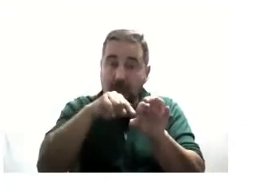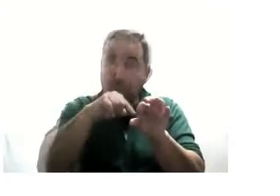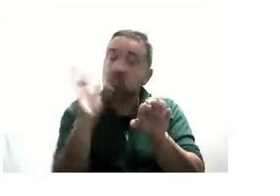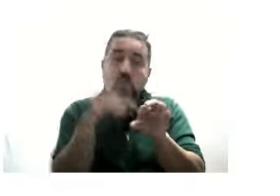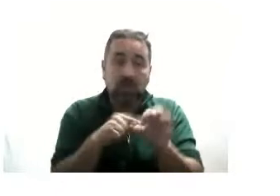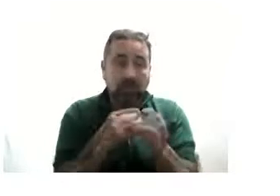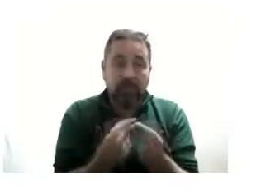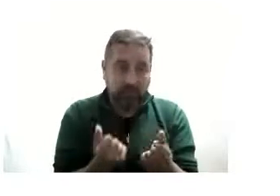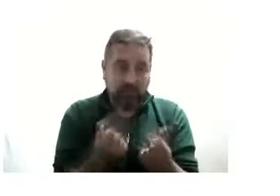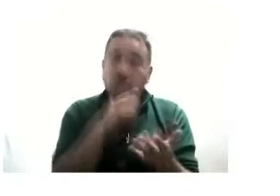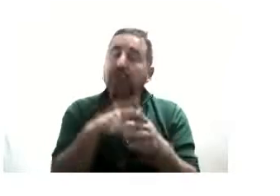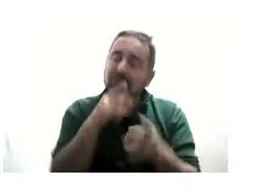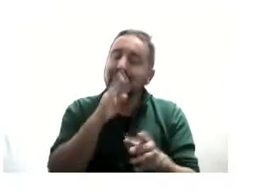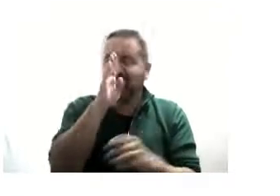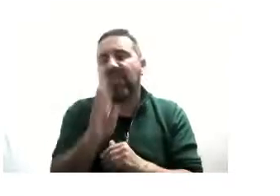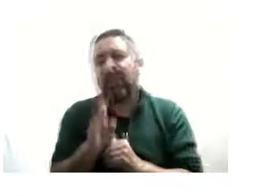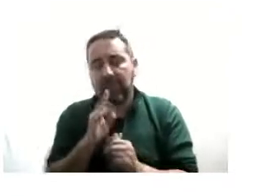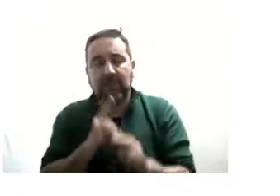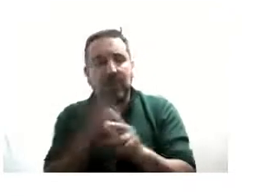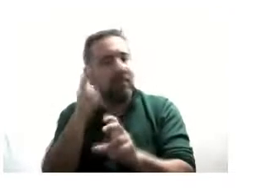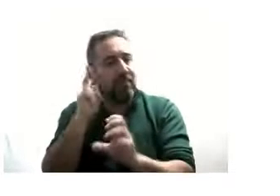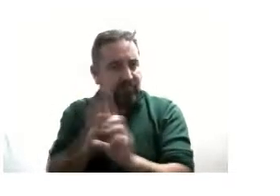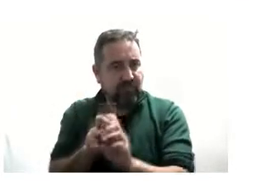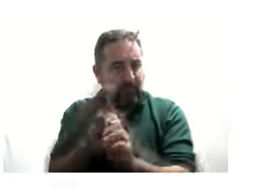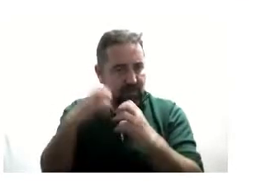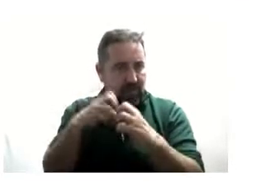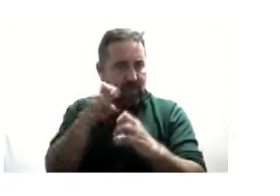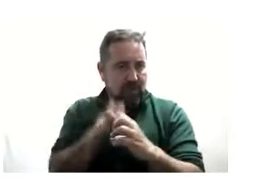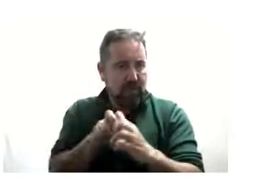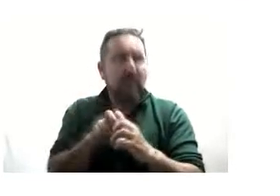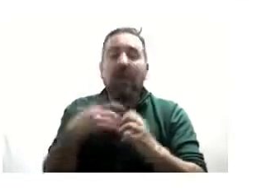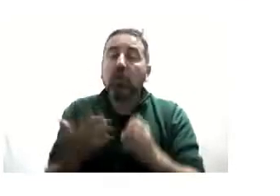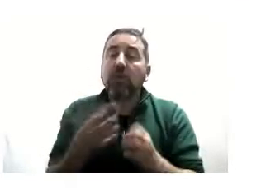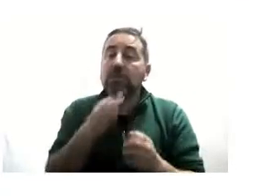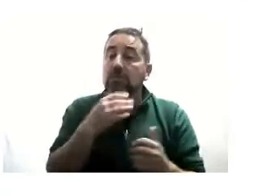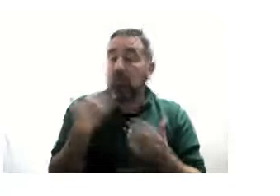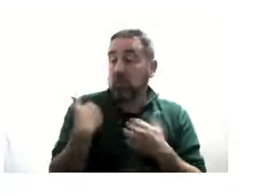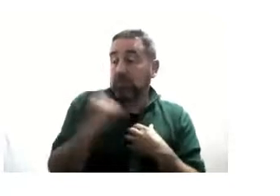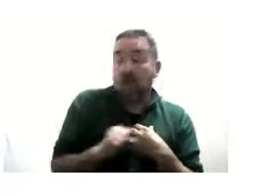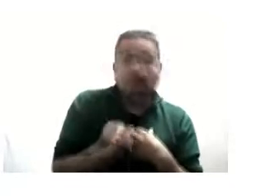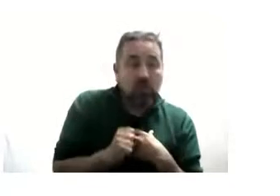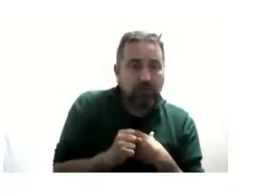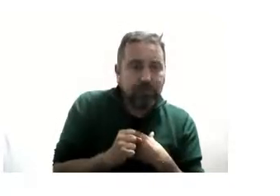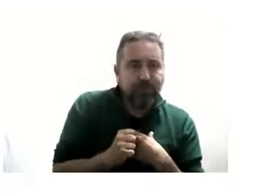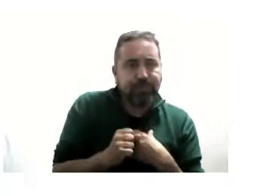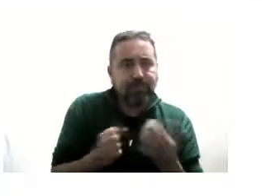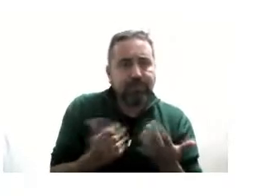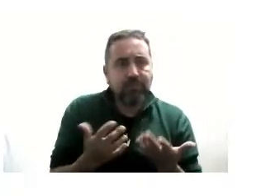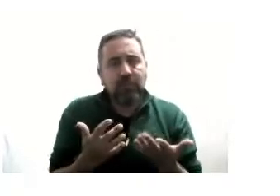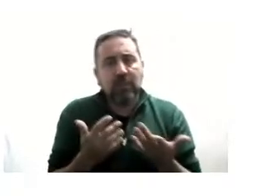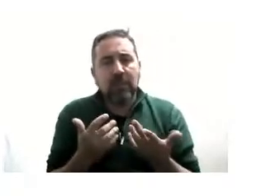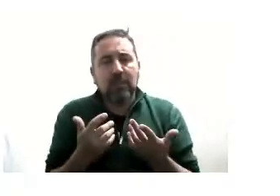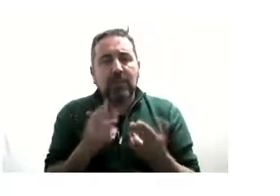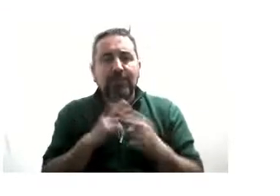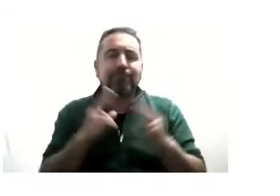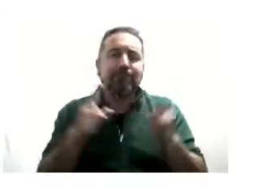tronco cerebral. ¿Qué ocurre? Que en los últimos años empezamos a tener unas indicaciones, también, vamos a llamar relativas.